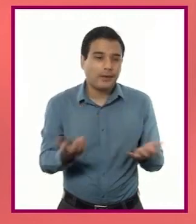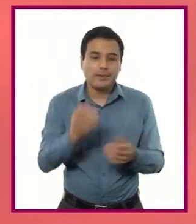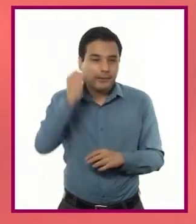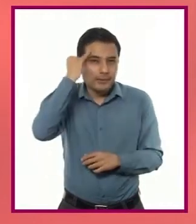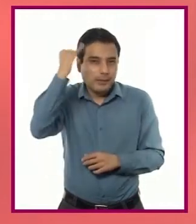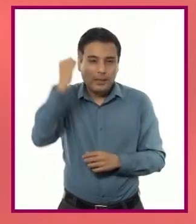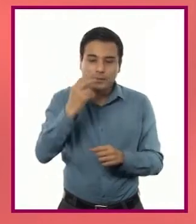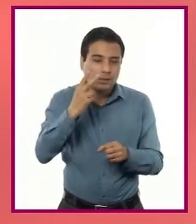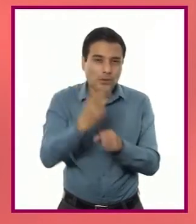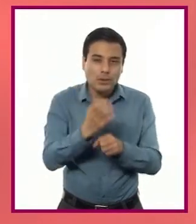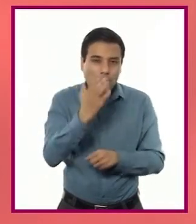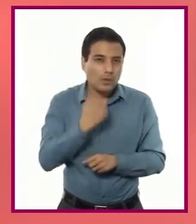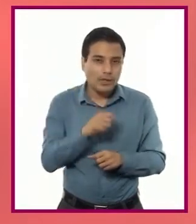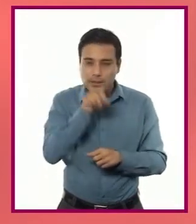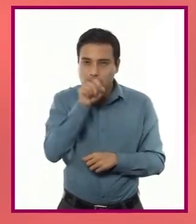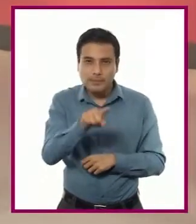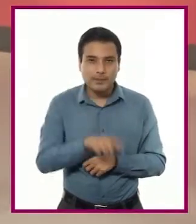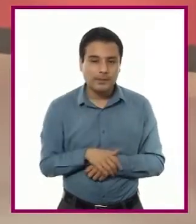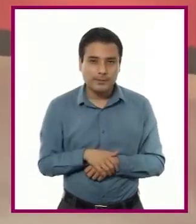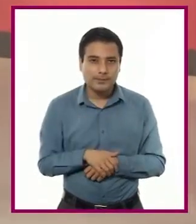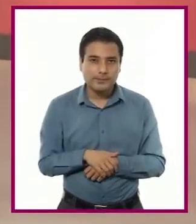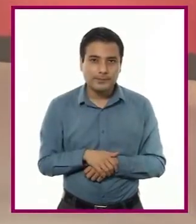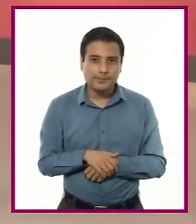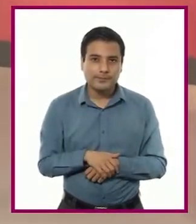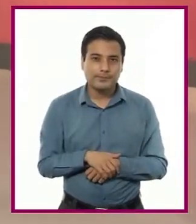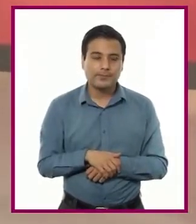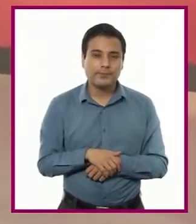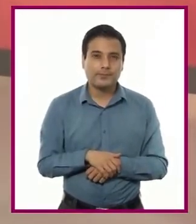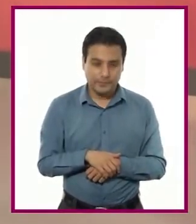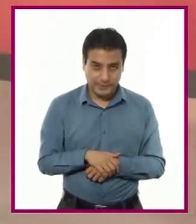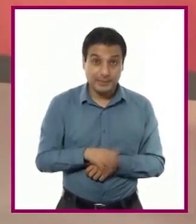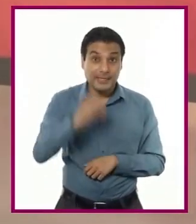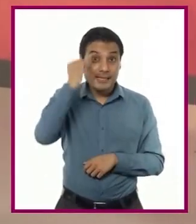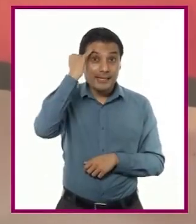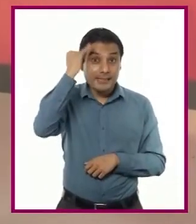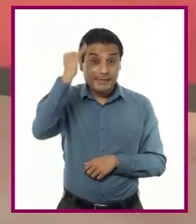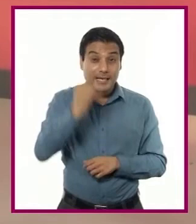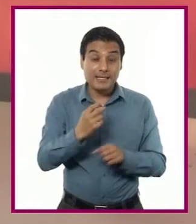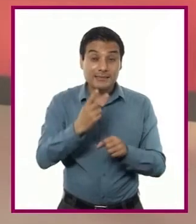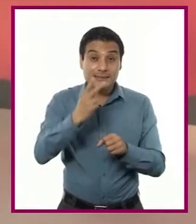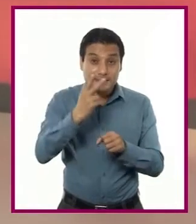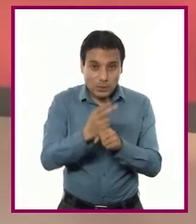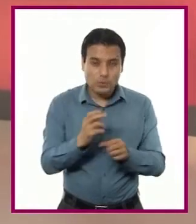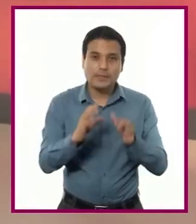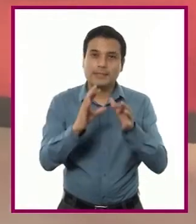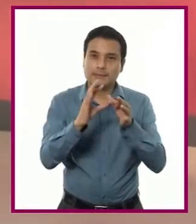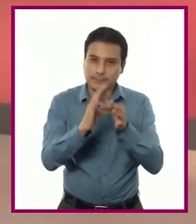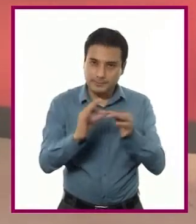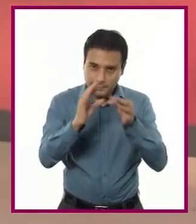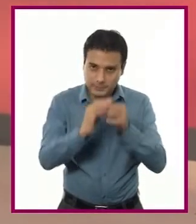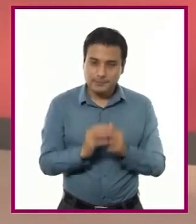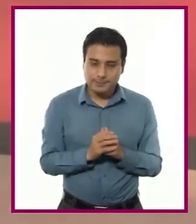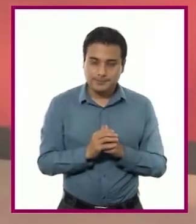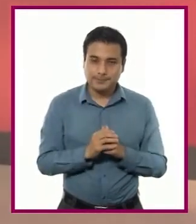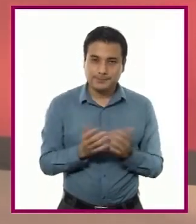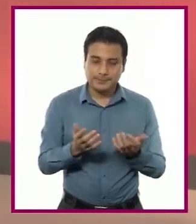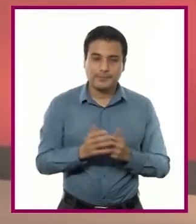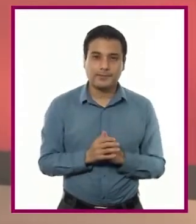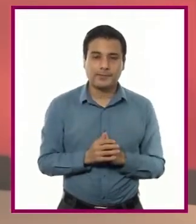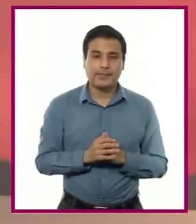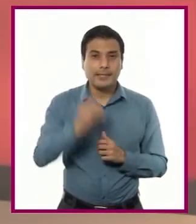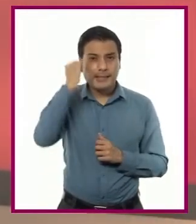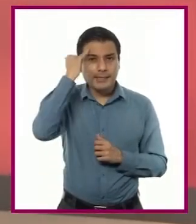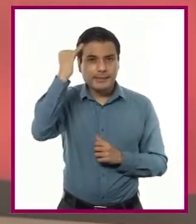secundarias. Del mismo modo que éstas explican la razón de ser de la base del texto. Con ayuda de las